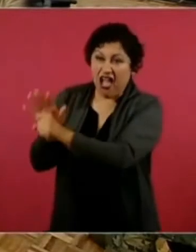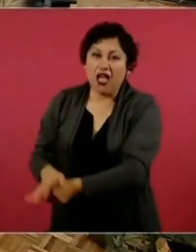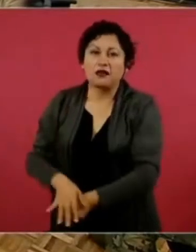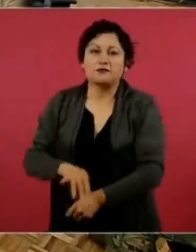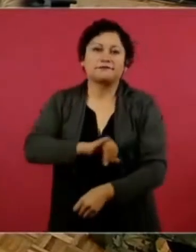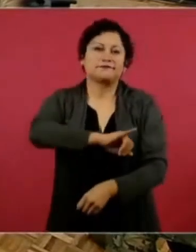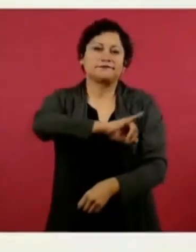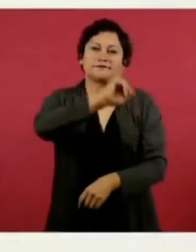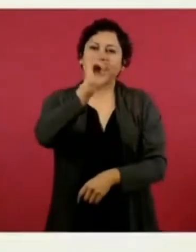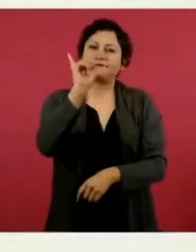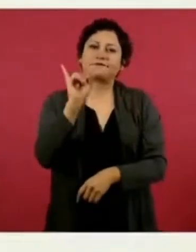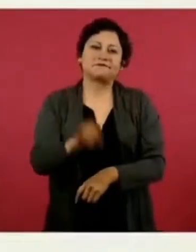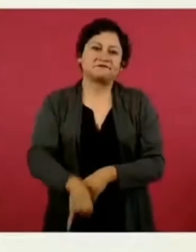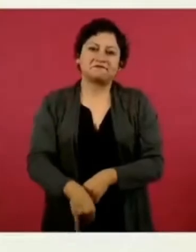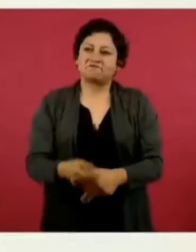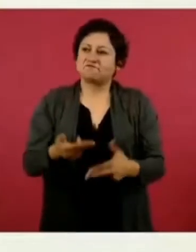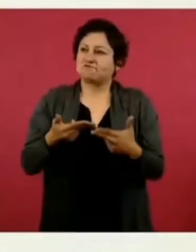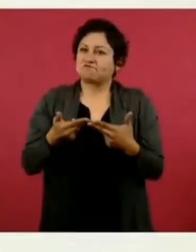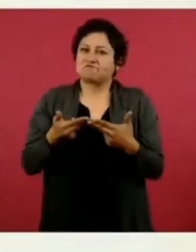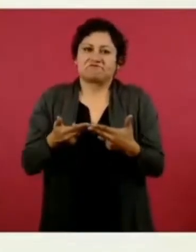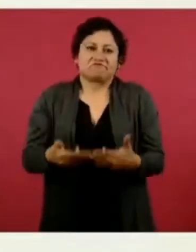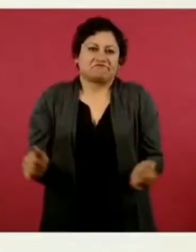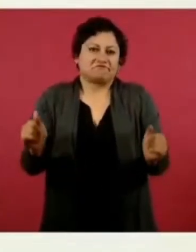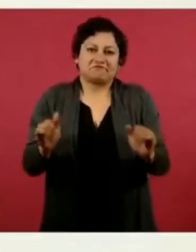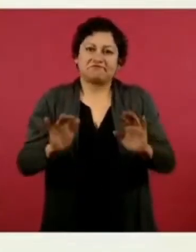nunca hemos ordenado